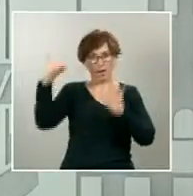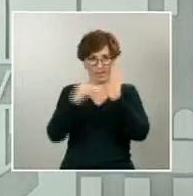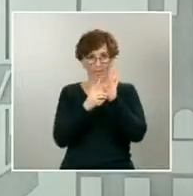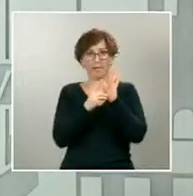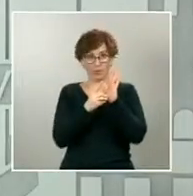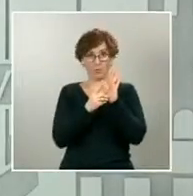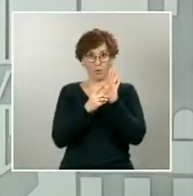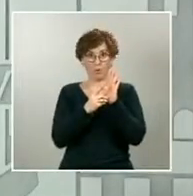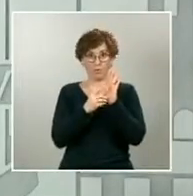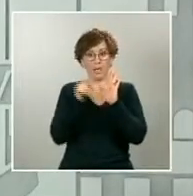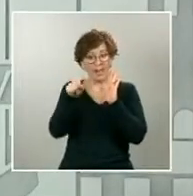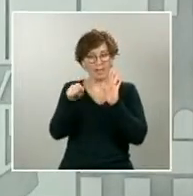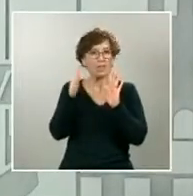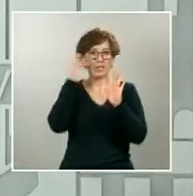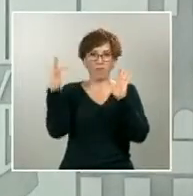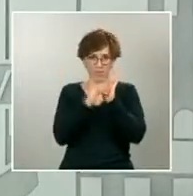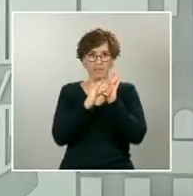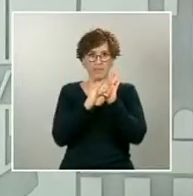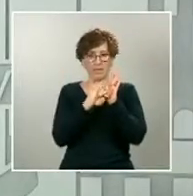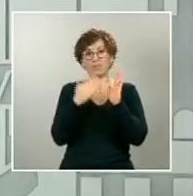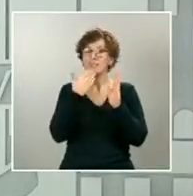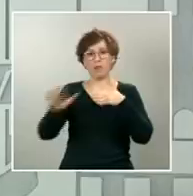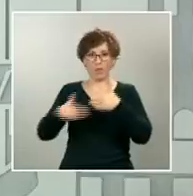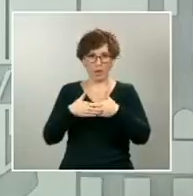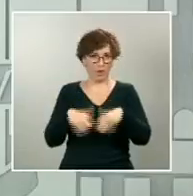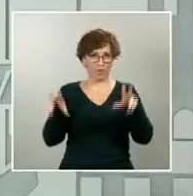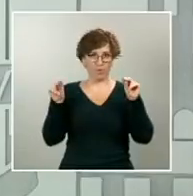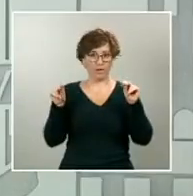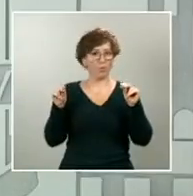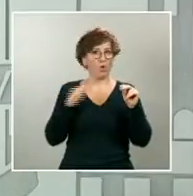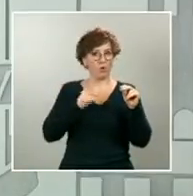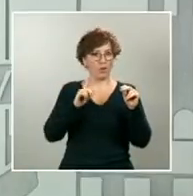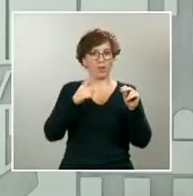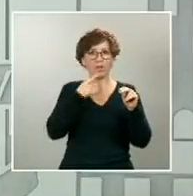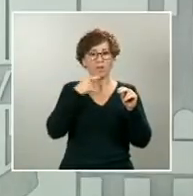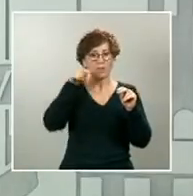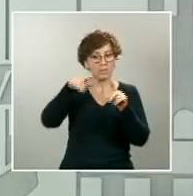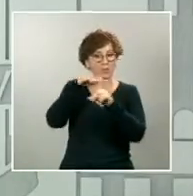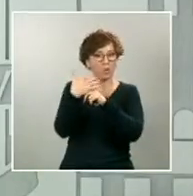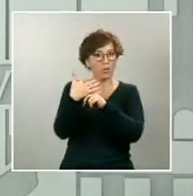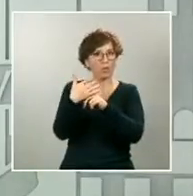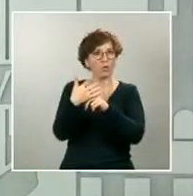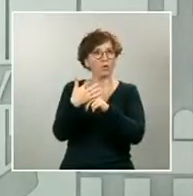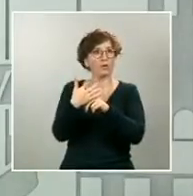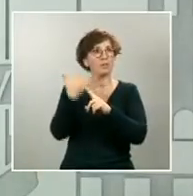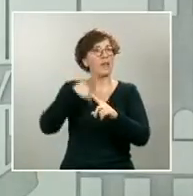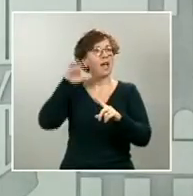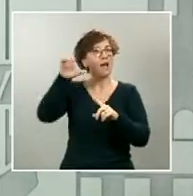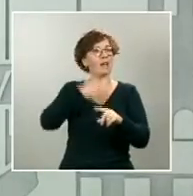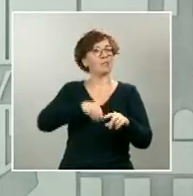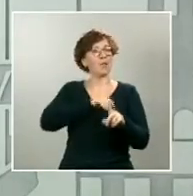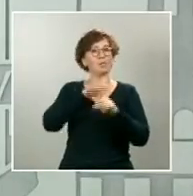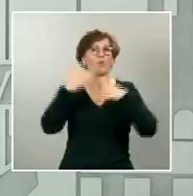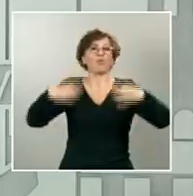Esa será la fecha en la que terminará. No quiere decir que para entonces la normalidad en el país sea la que quisiéramos. No lo